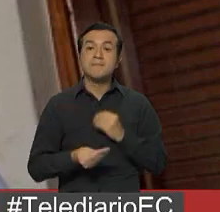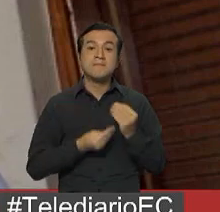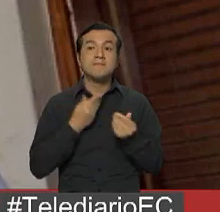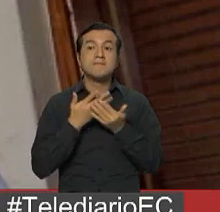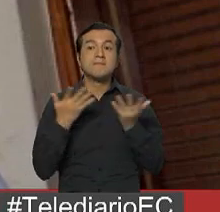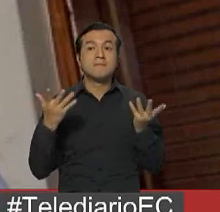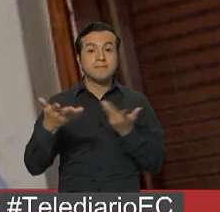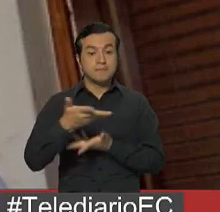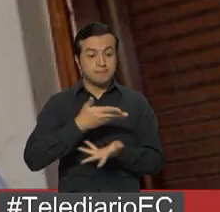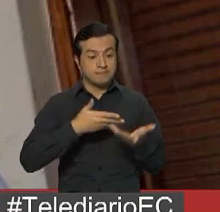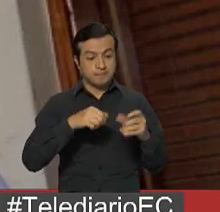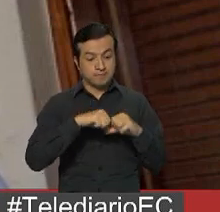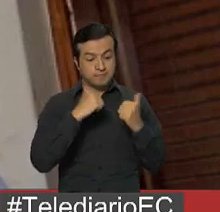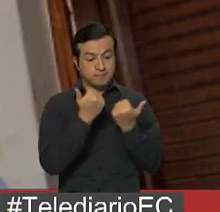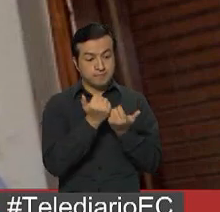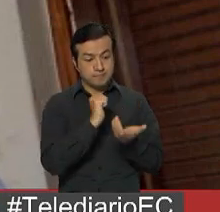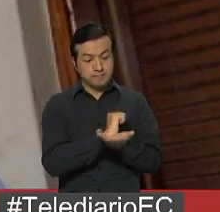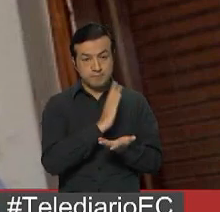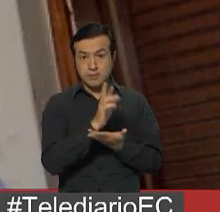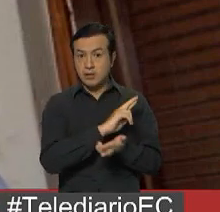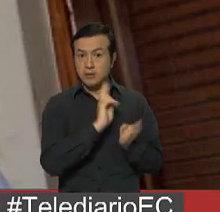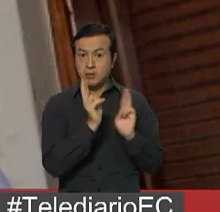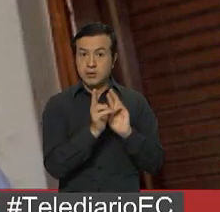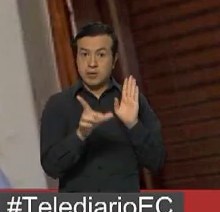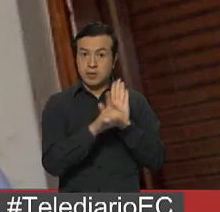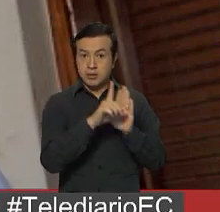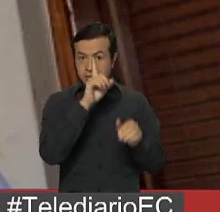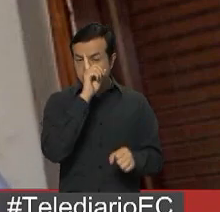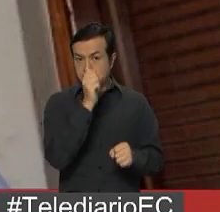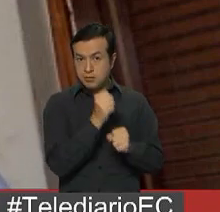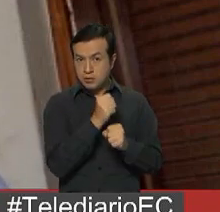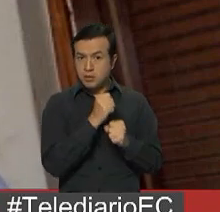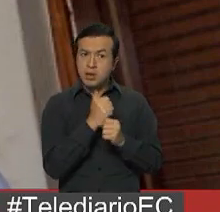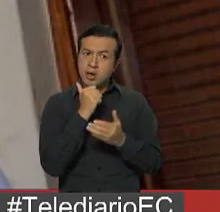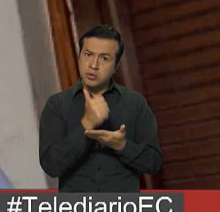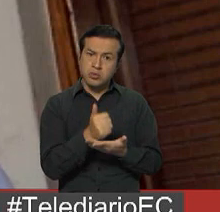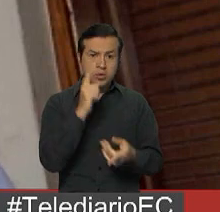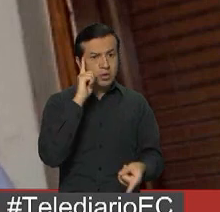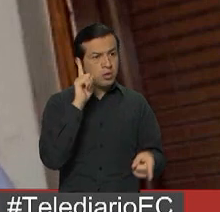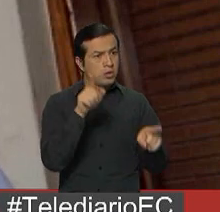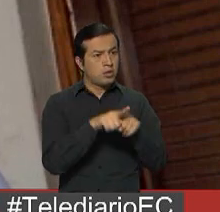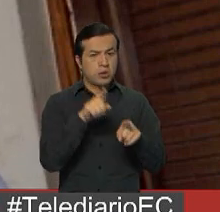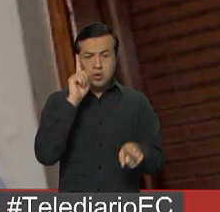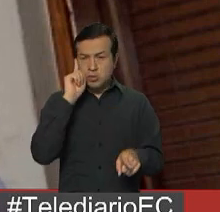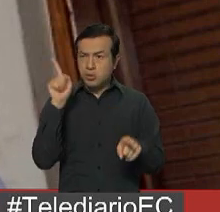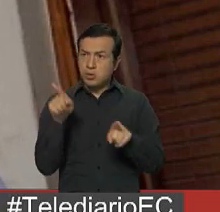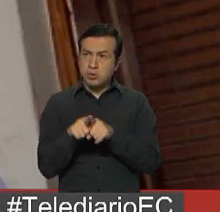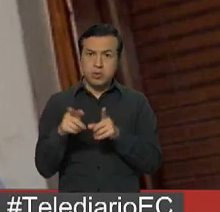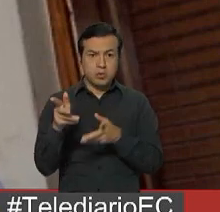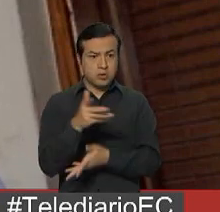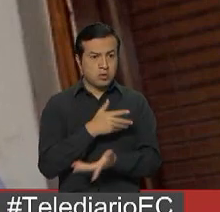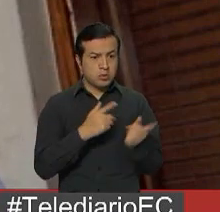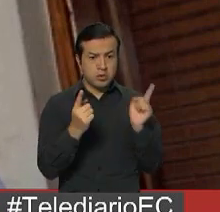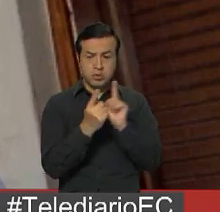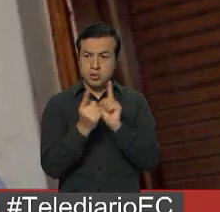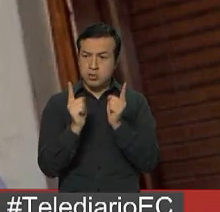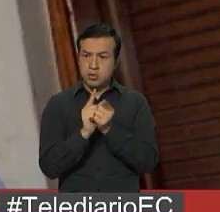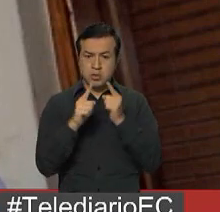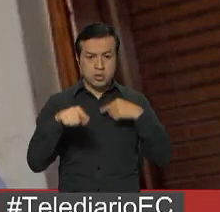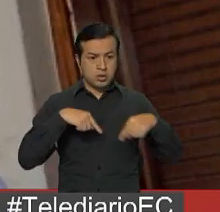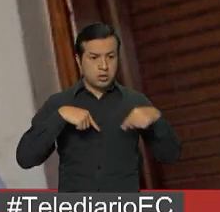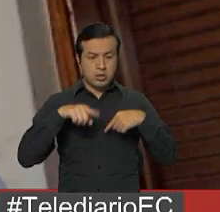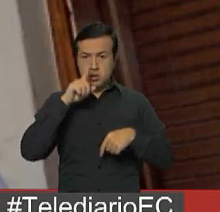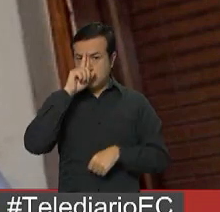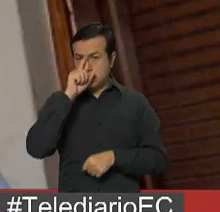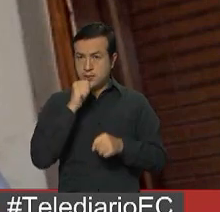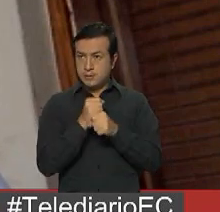este espacio de la asamblea nacional para hacer reformas laborales que permitan los acuerdos directos e individuales entre el empleador y